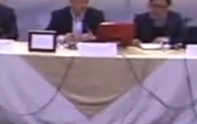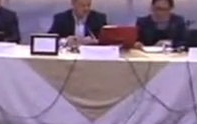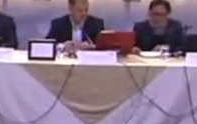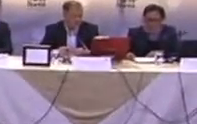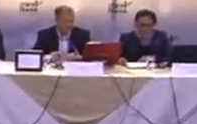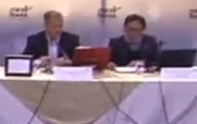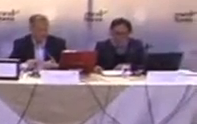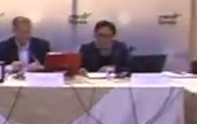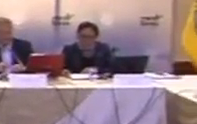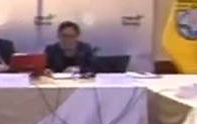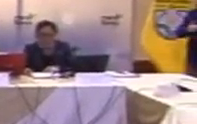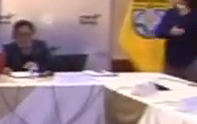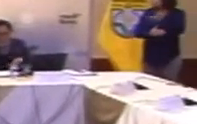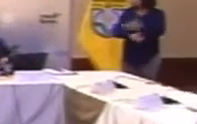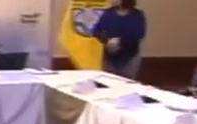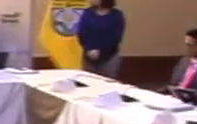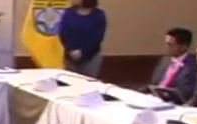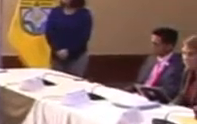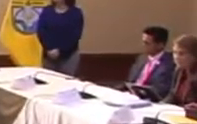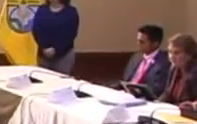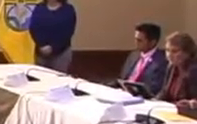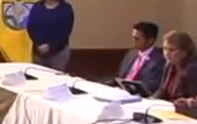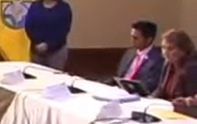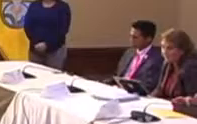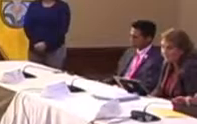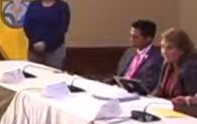Muchísimas gracias. Vamos al siguiente punto.